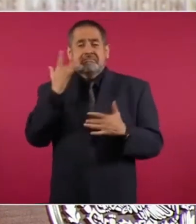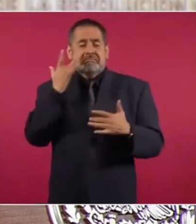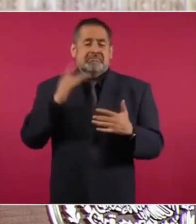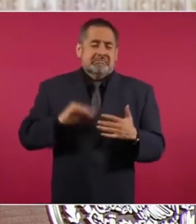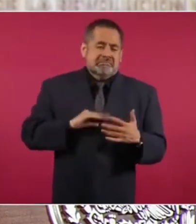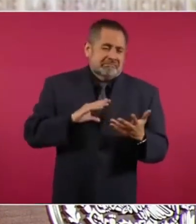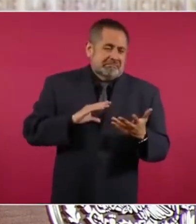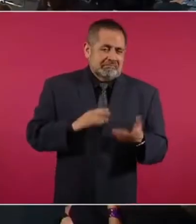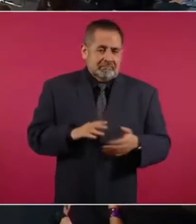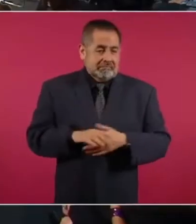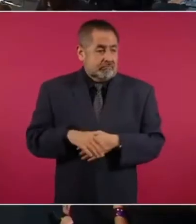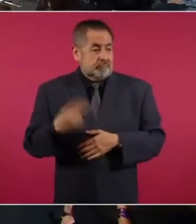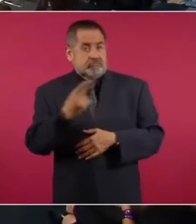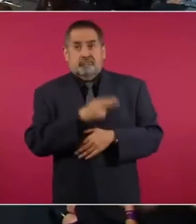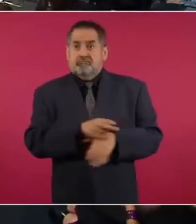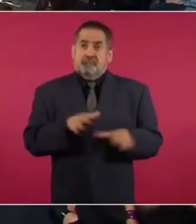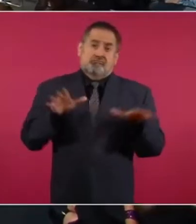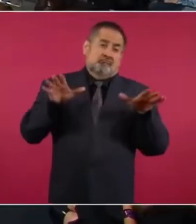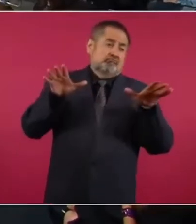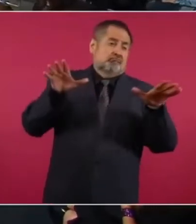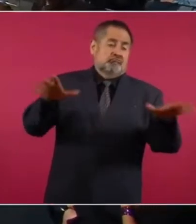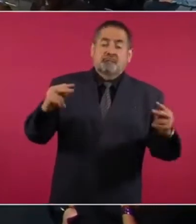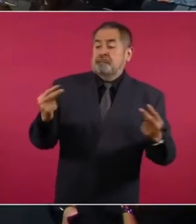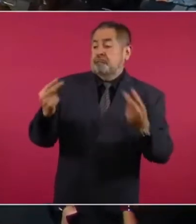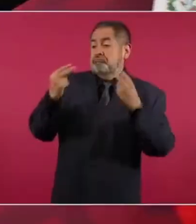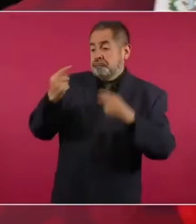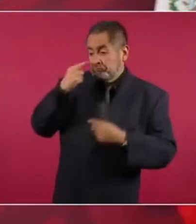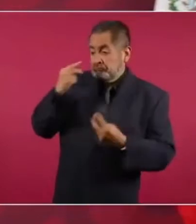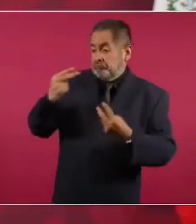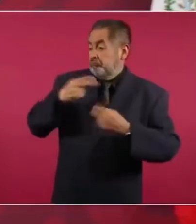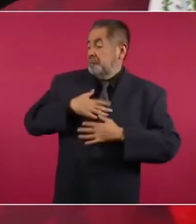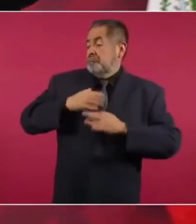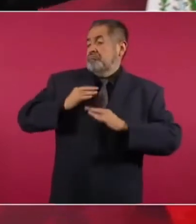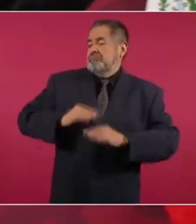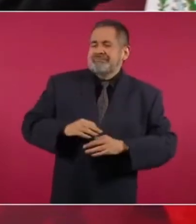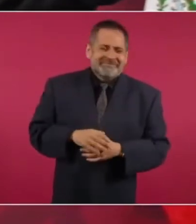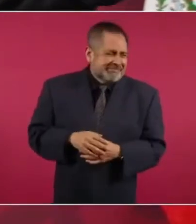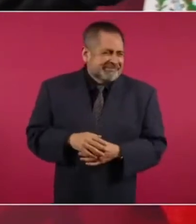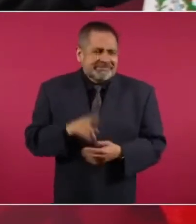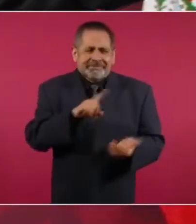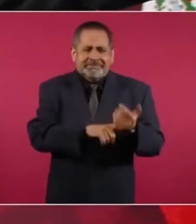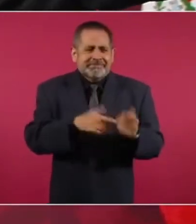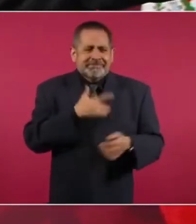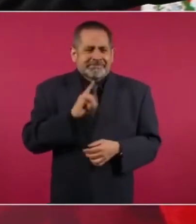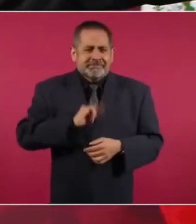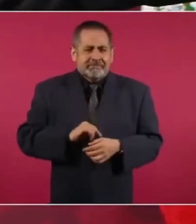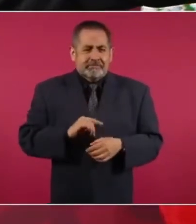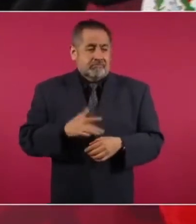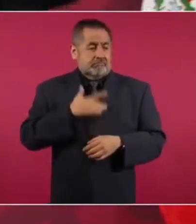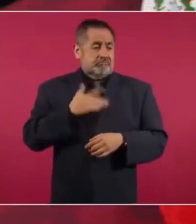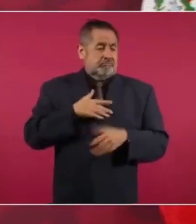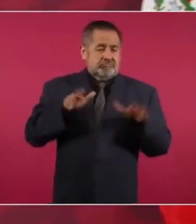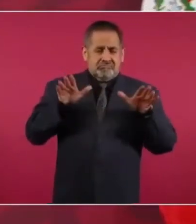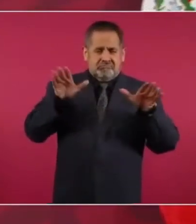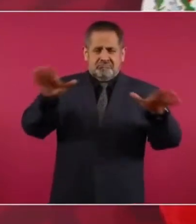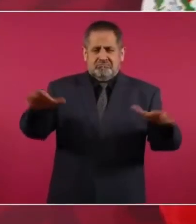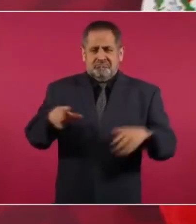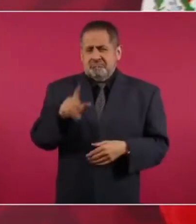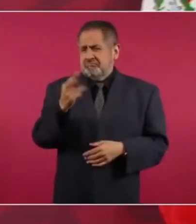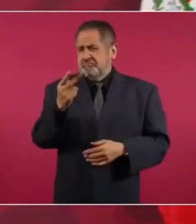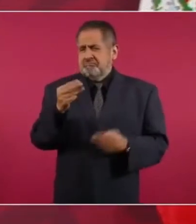Necesitan un avión de 25 metros de ancho por